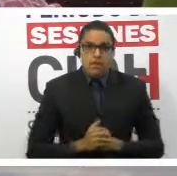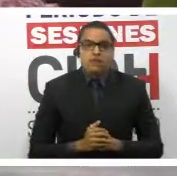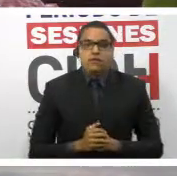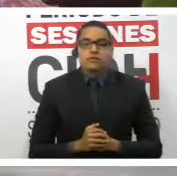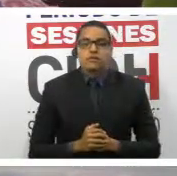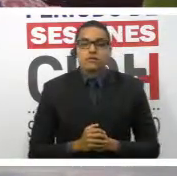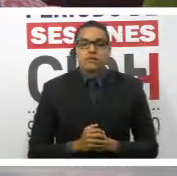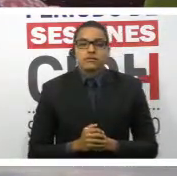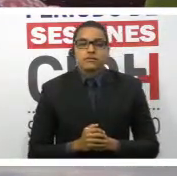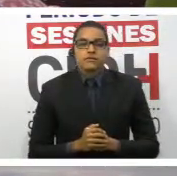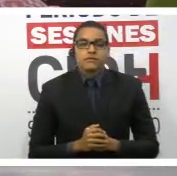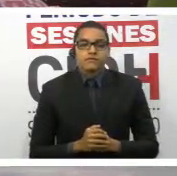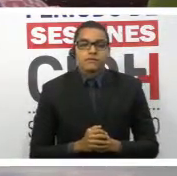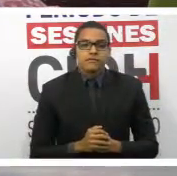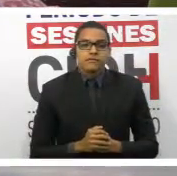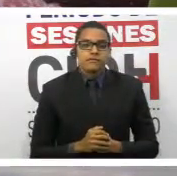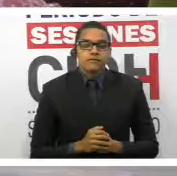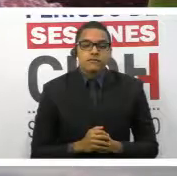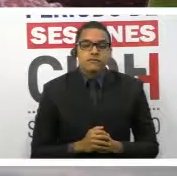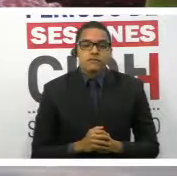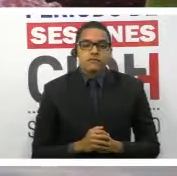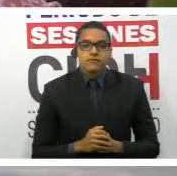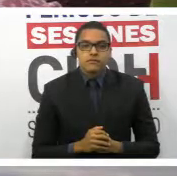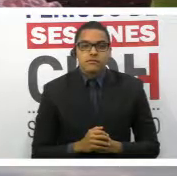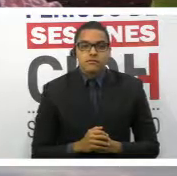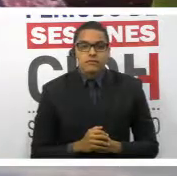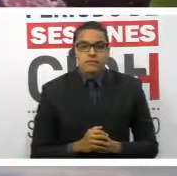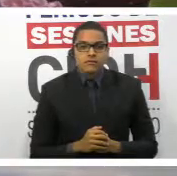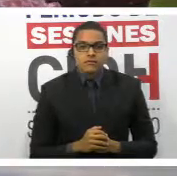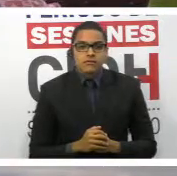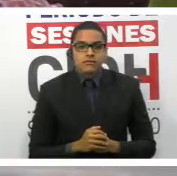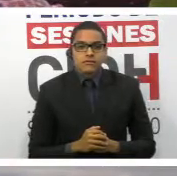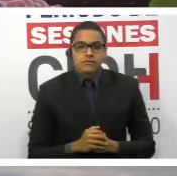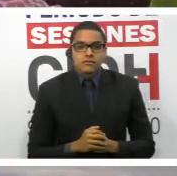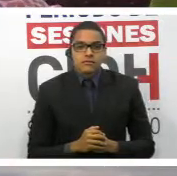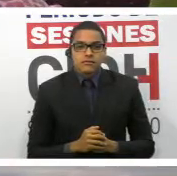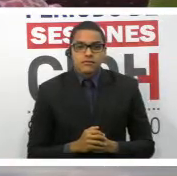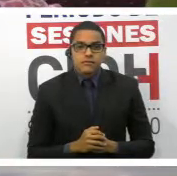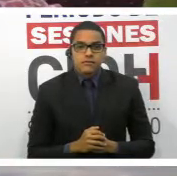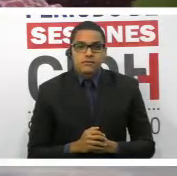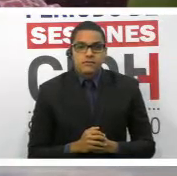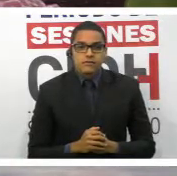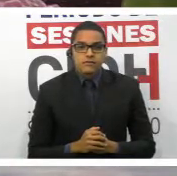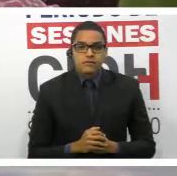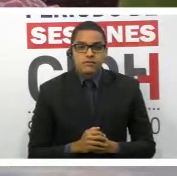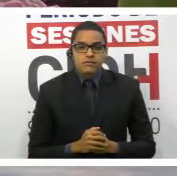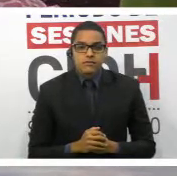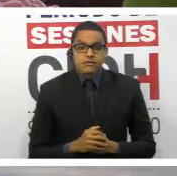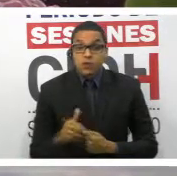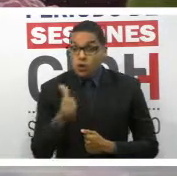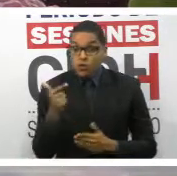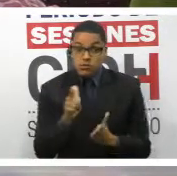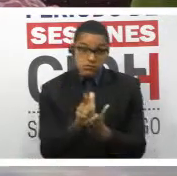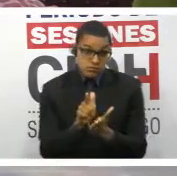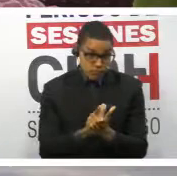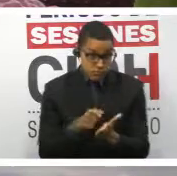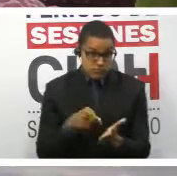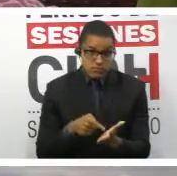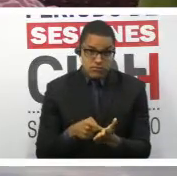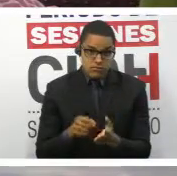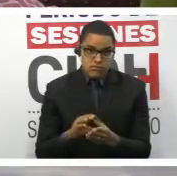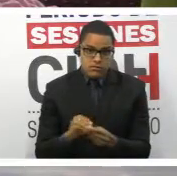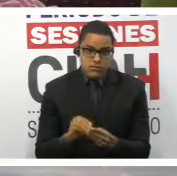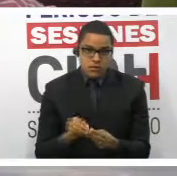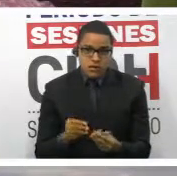sobre sobre cómo se han dictado algunas leyes tienen mucho que ver con eso verdad la